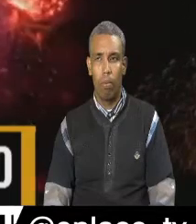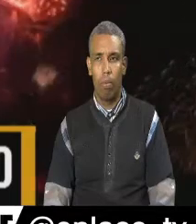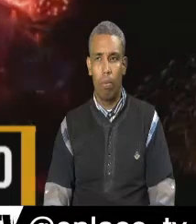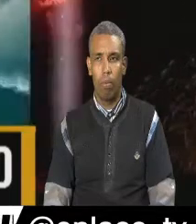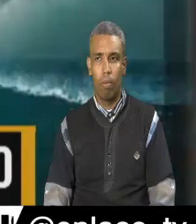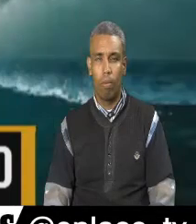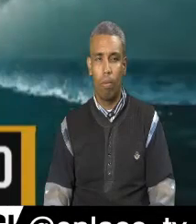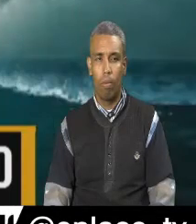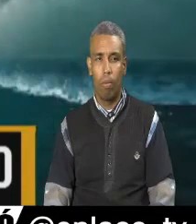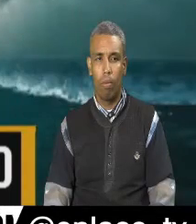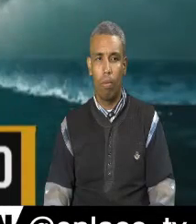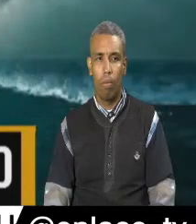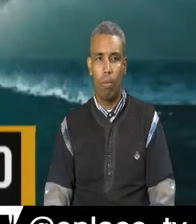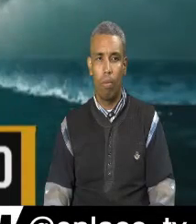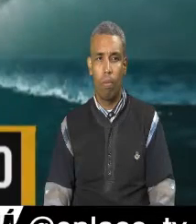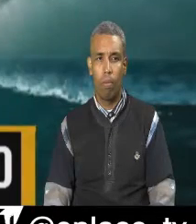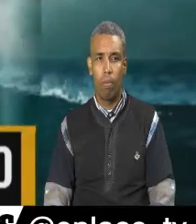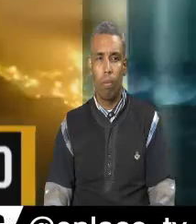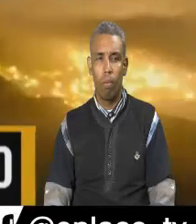me ayudará.